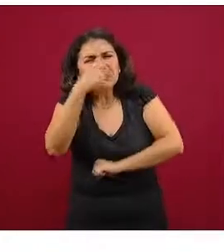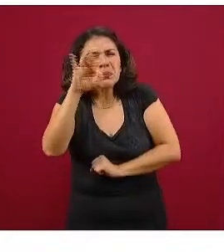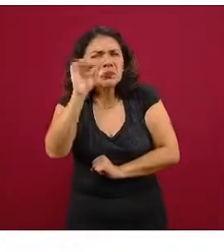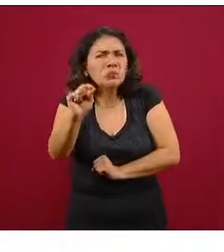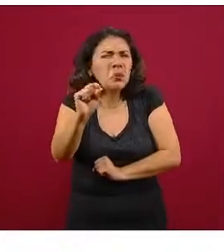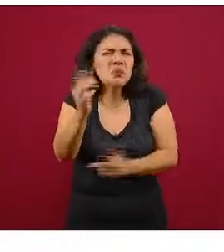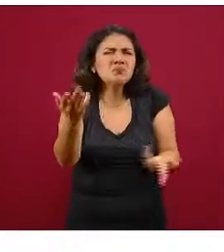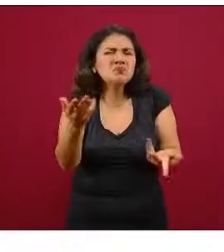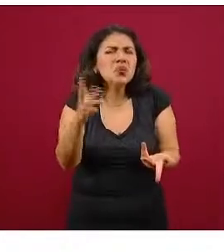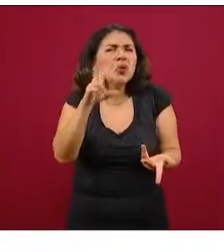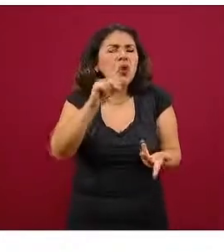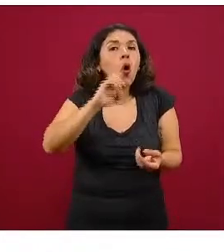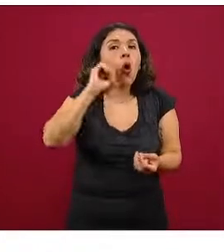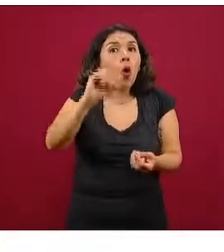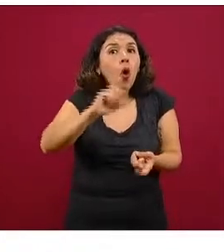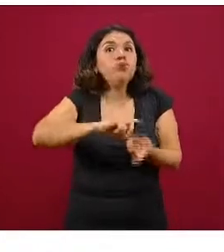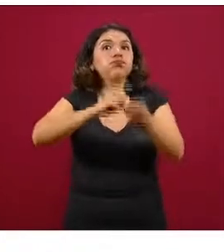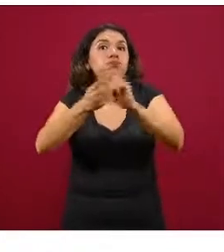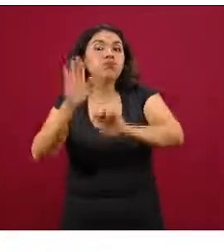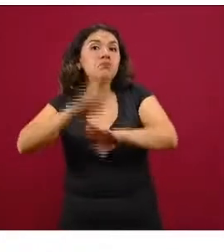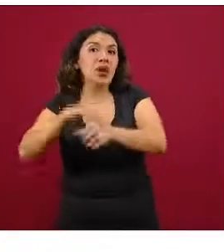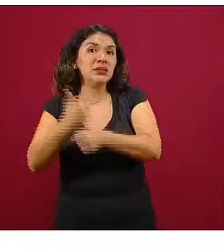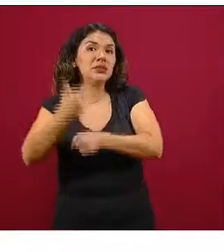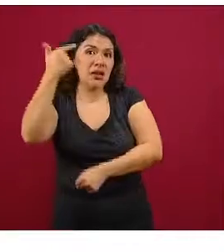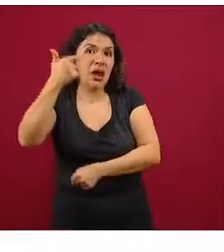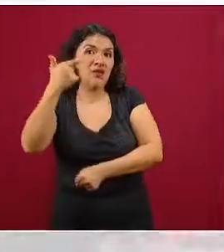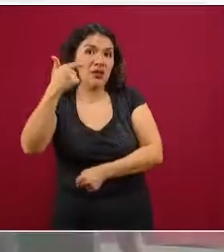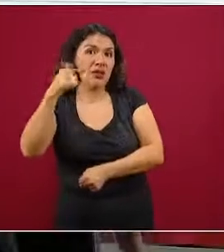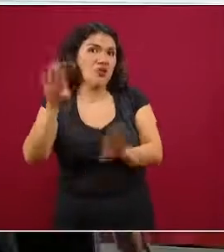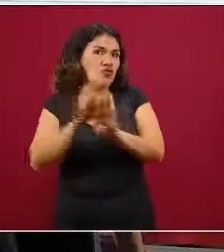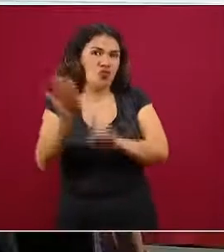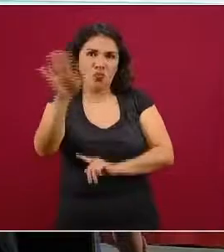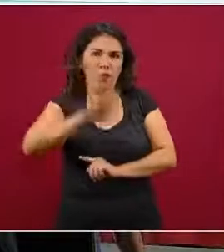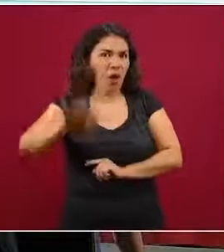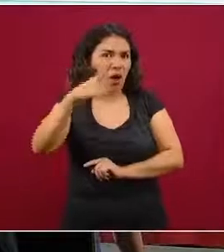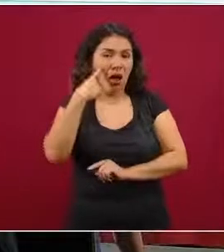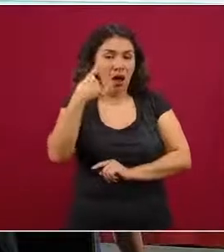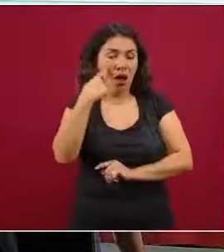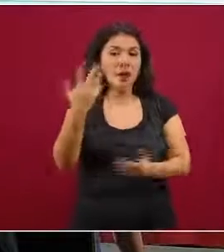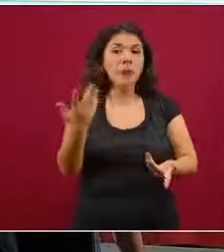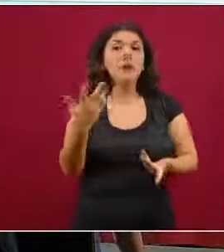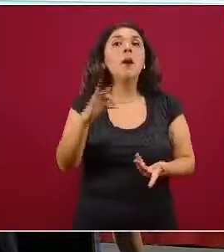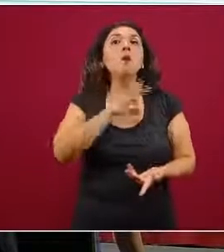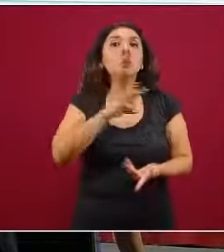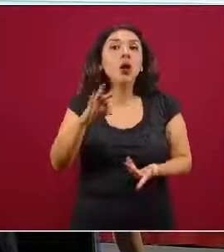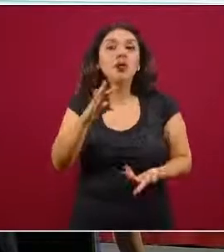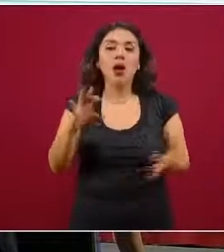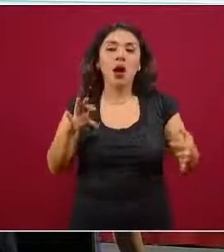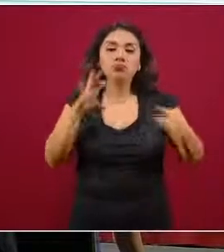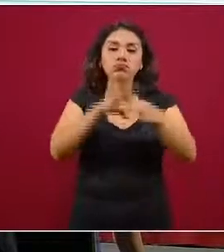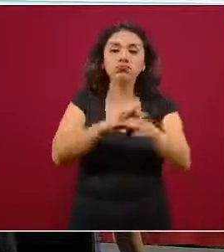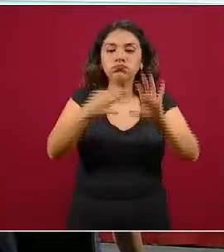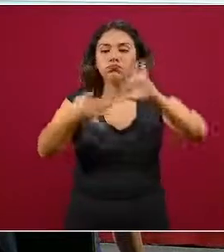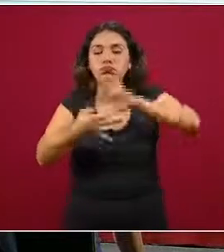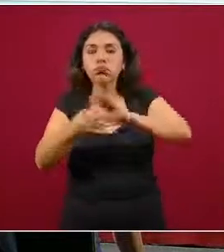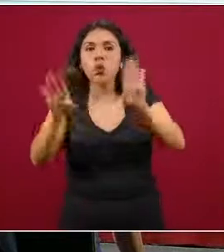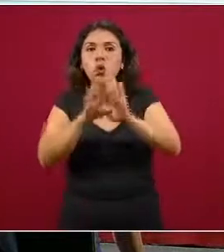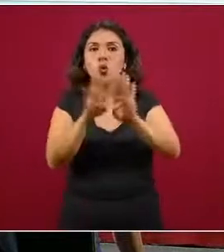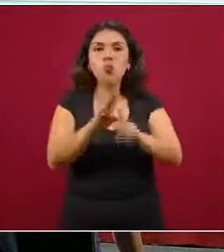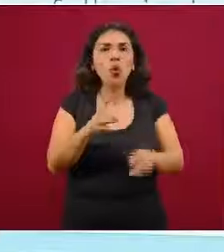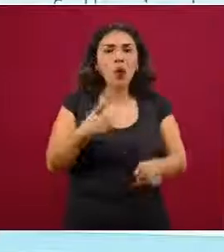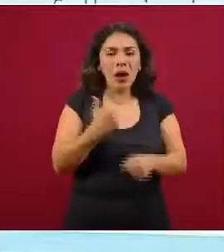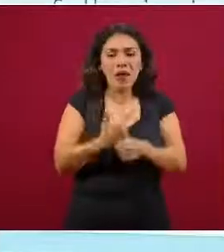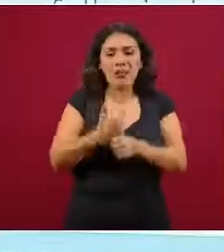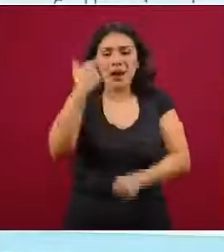a síntomas graves como en la población en general, y se pueden combinar las causas que están complicando